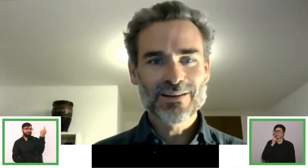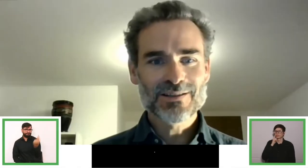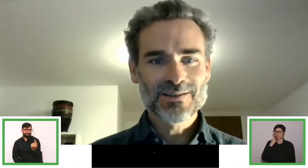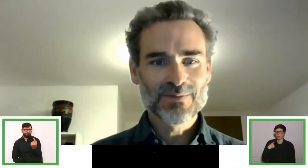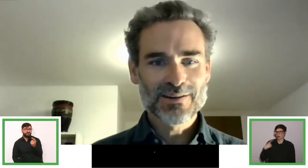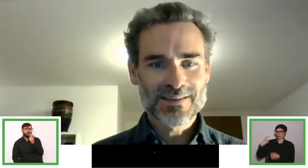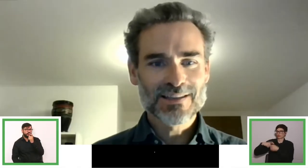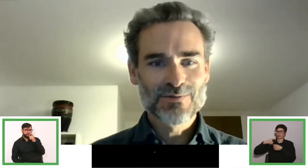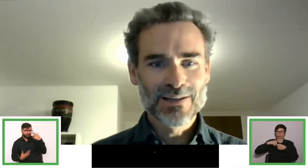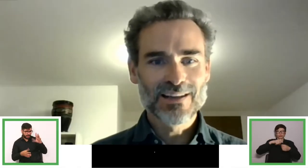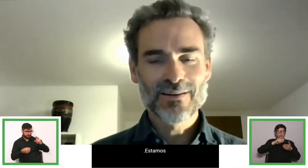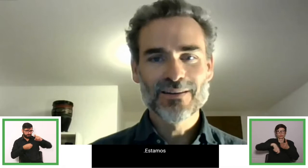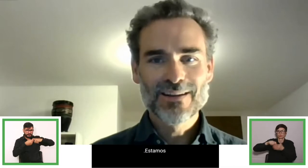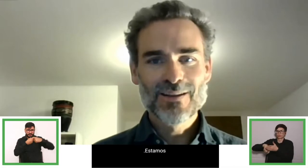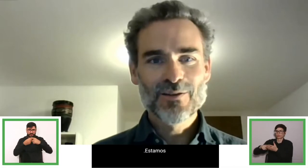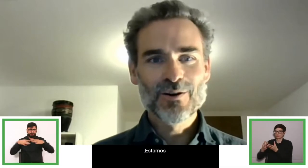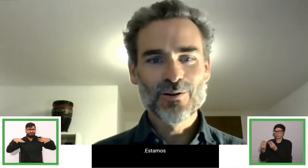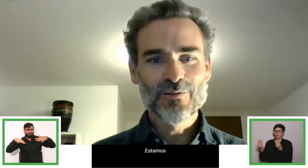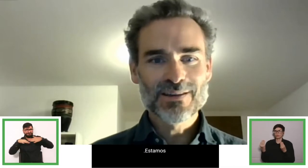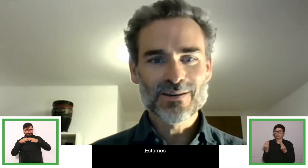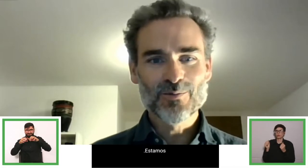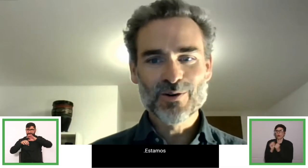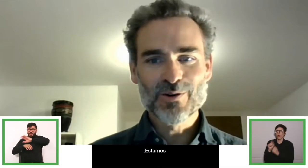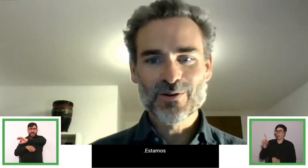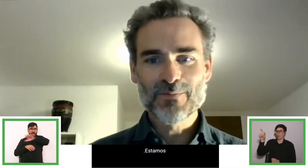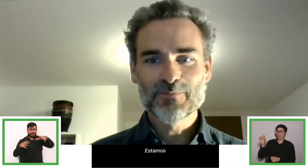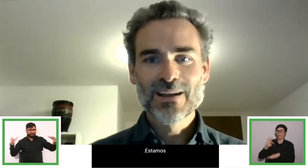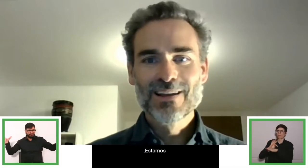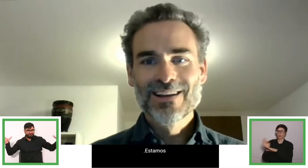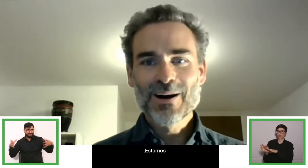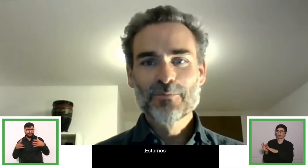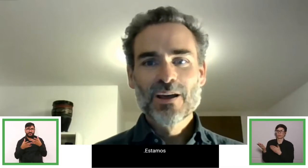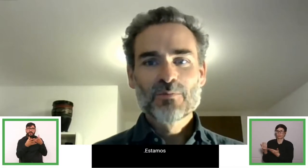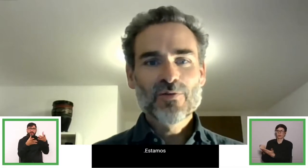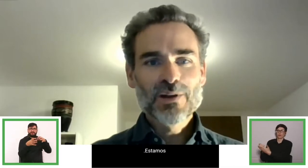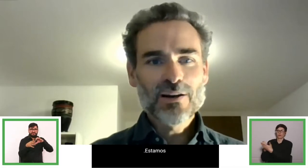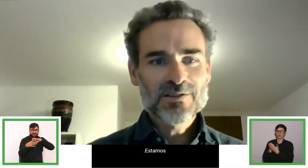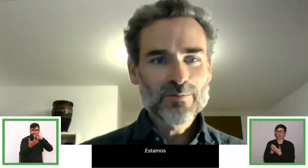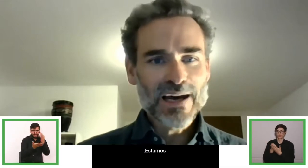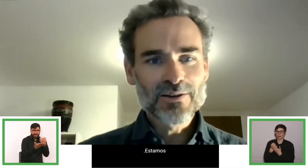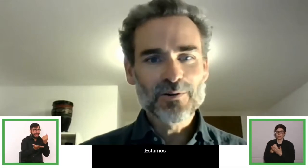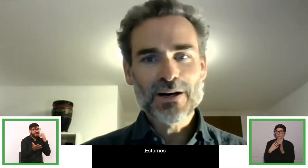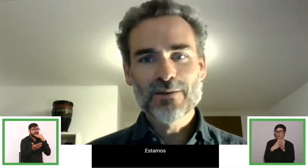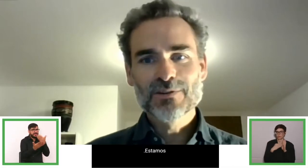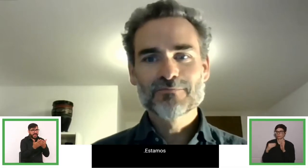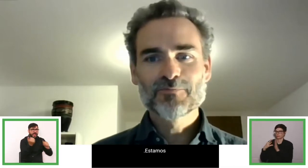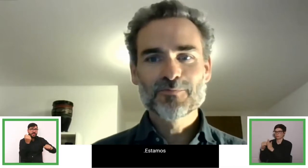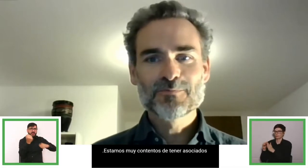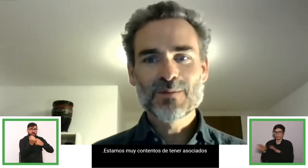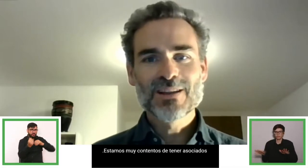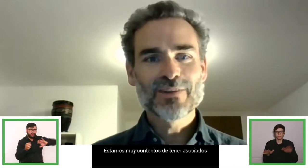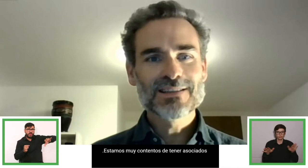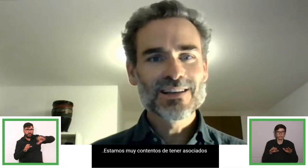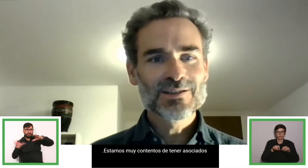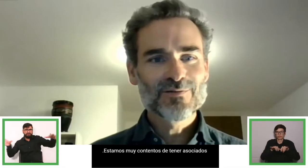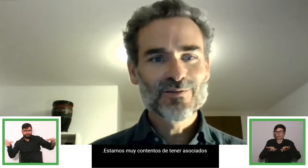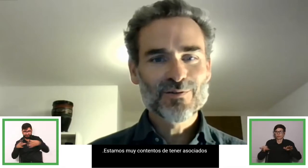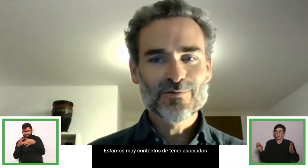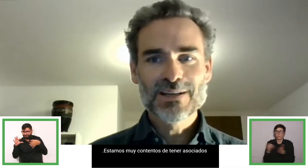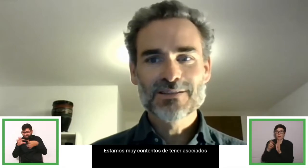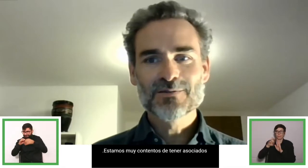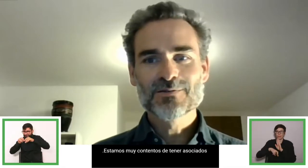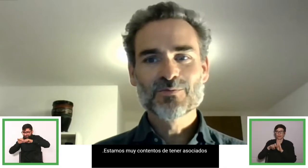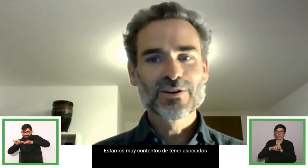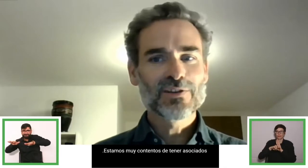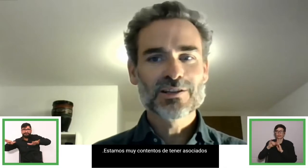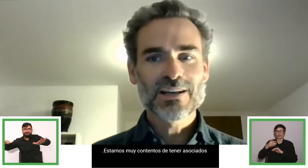asociados como la Samanche Foundation para que nos ayude a replicar estos proyectos, y ese es el objetivo del programa. Antes